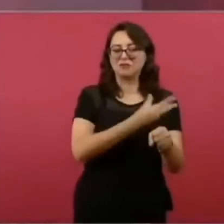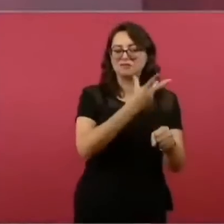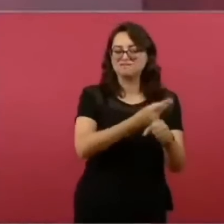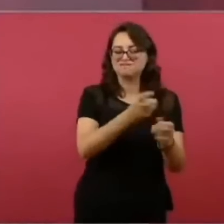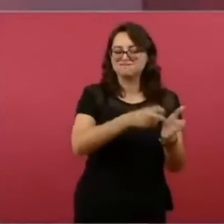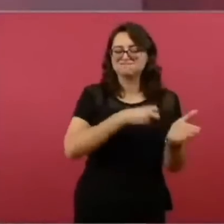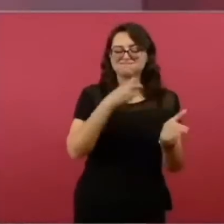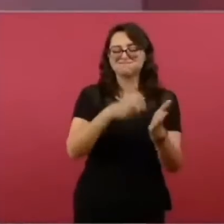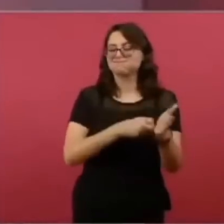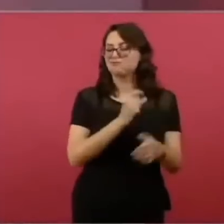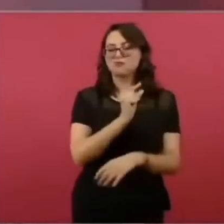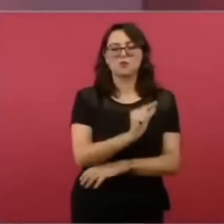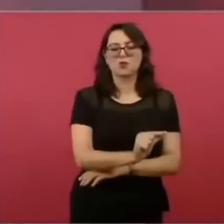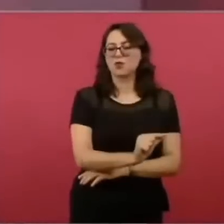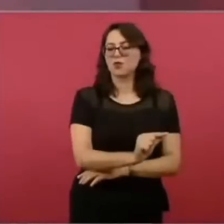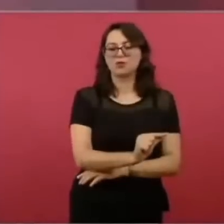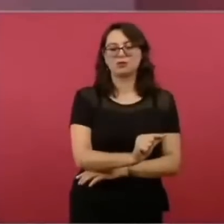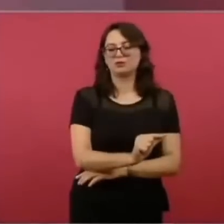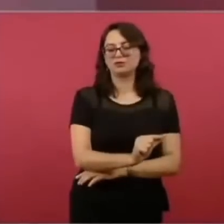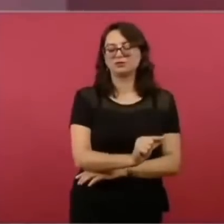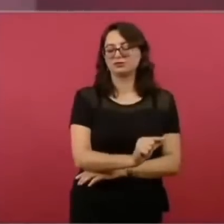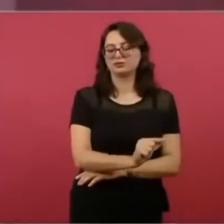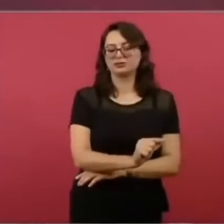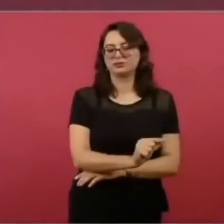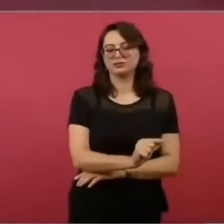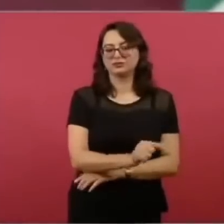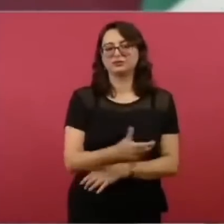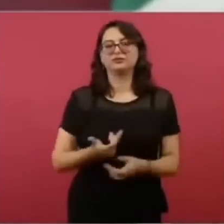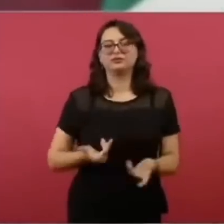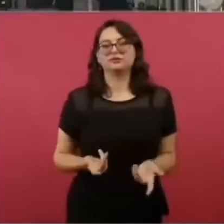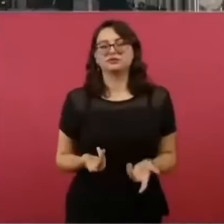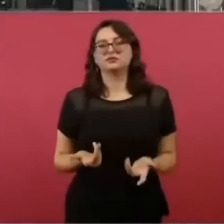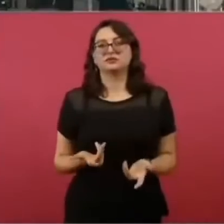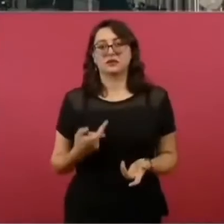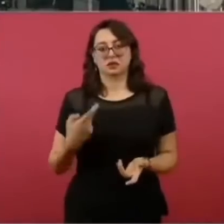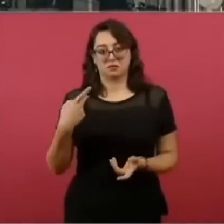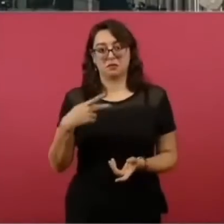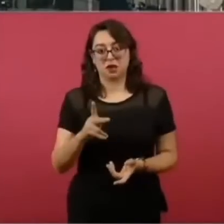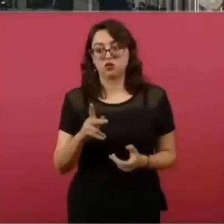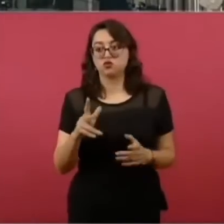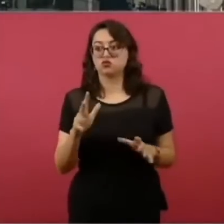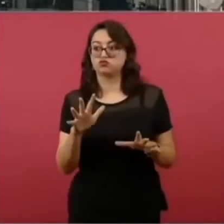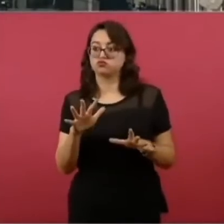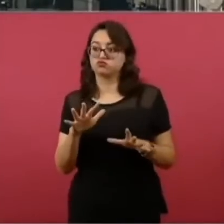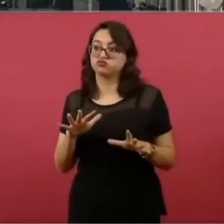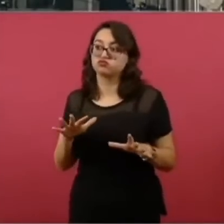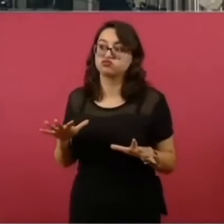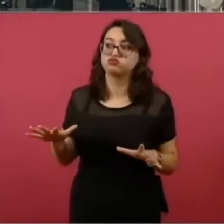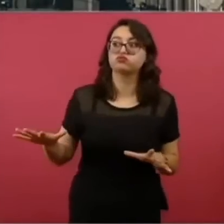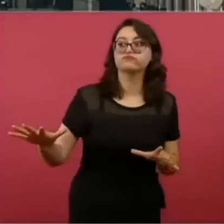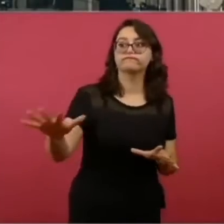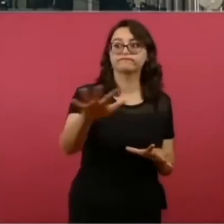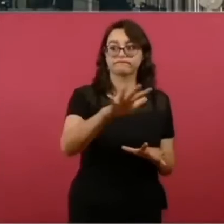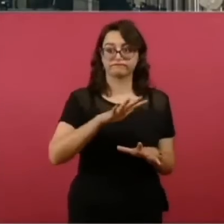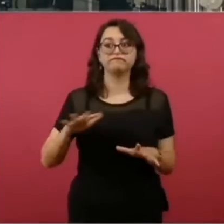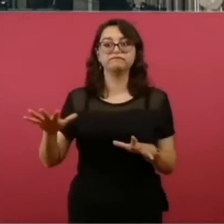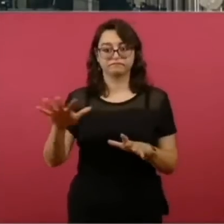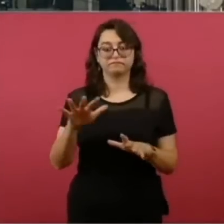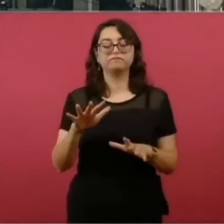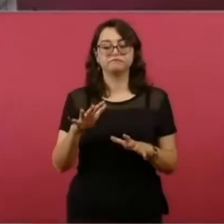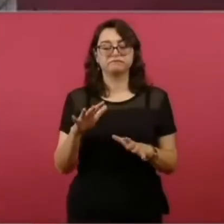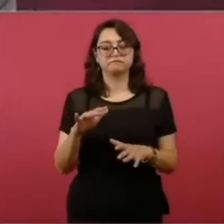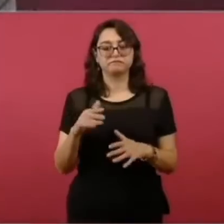El avance más importante en lo social y en cuanto